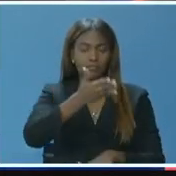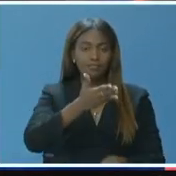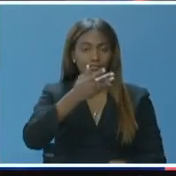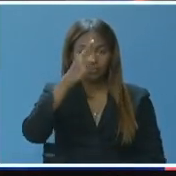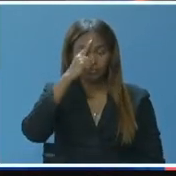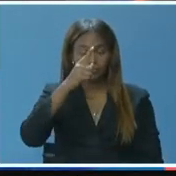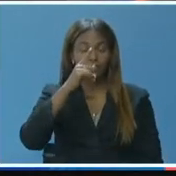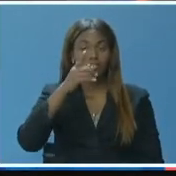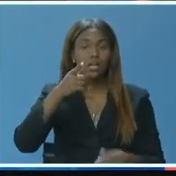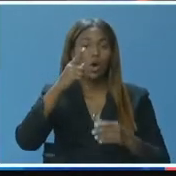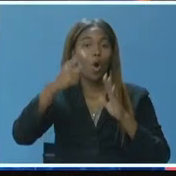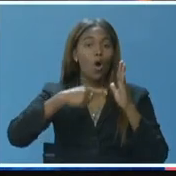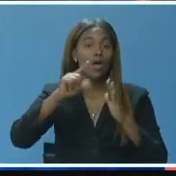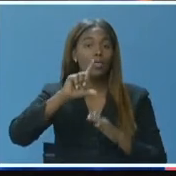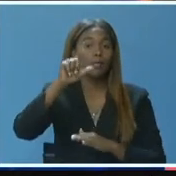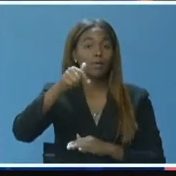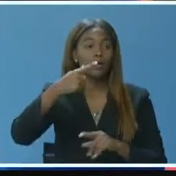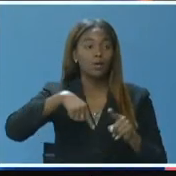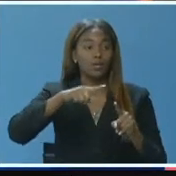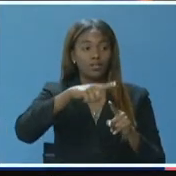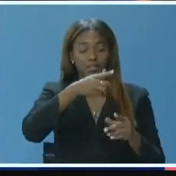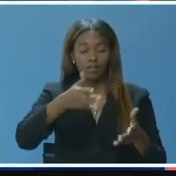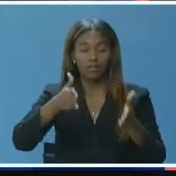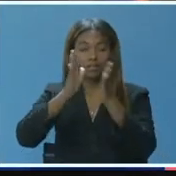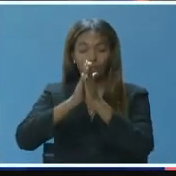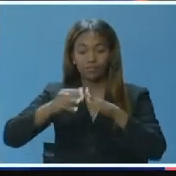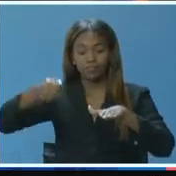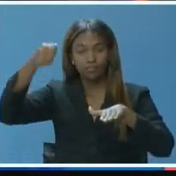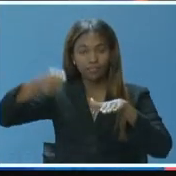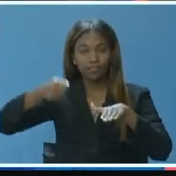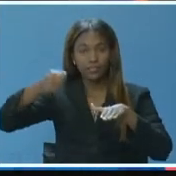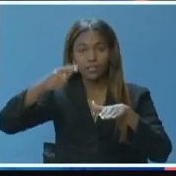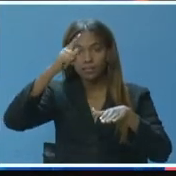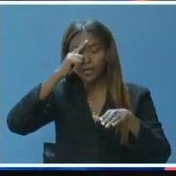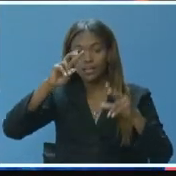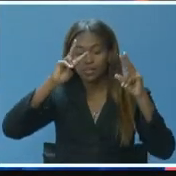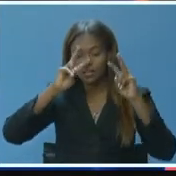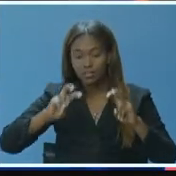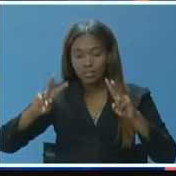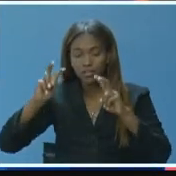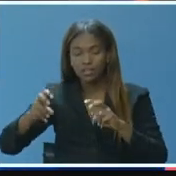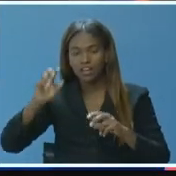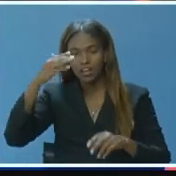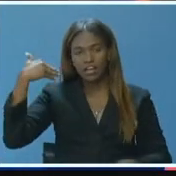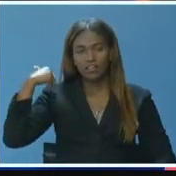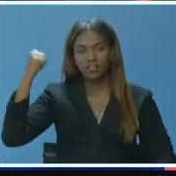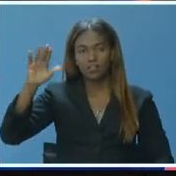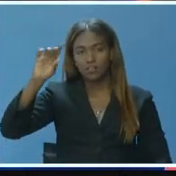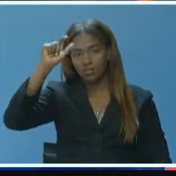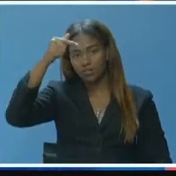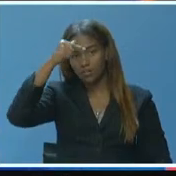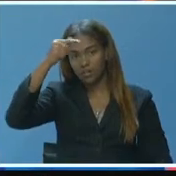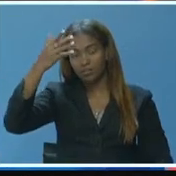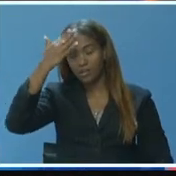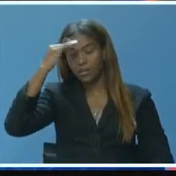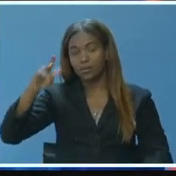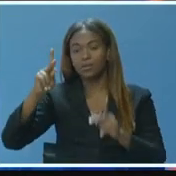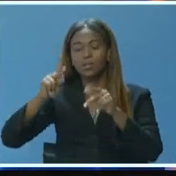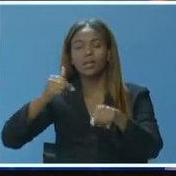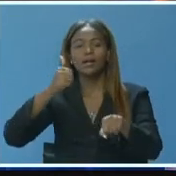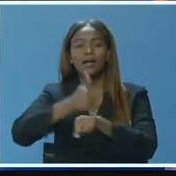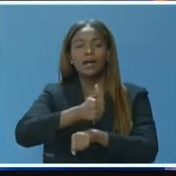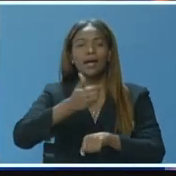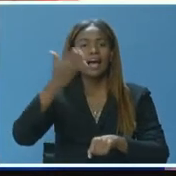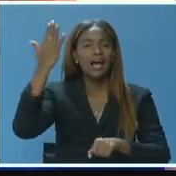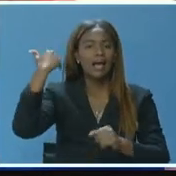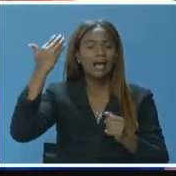horas después de que este solicitara a un juez abrir una investigación al jefe de gobierno en calidad de imputado por el asesinato